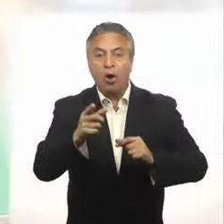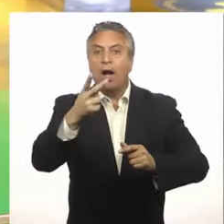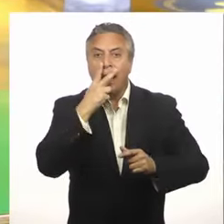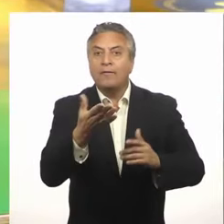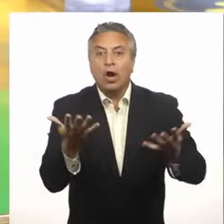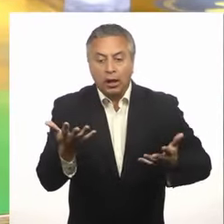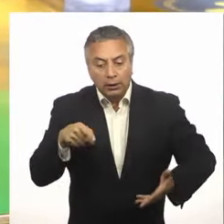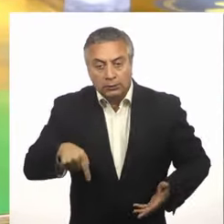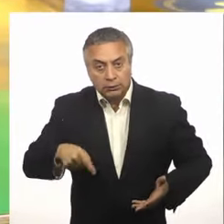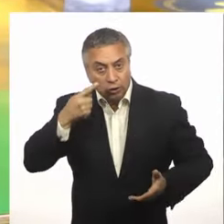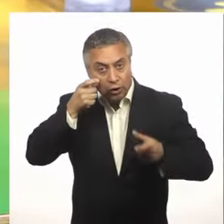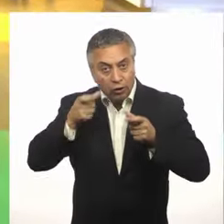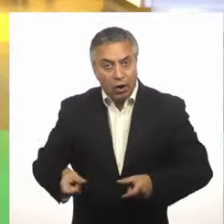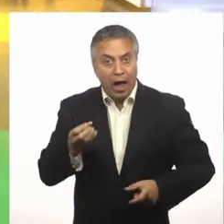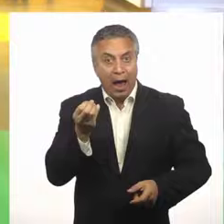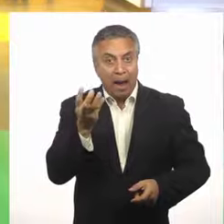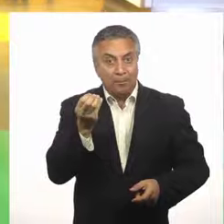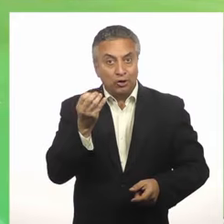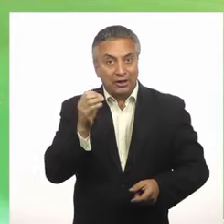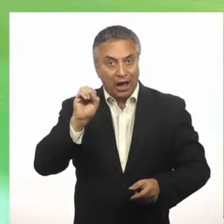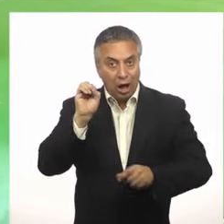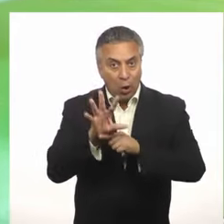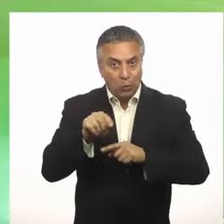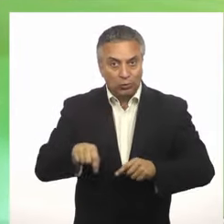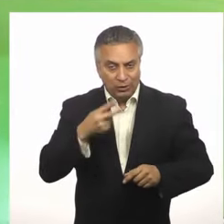ampolleta. Atentos.